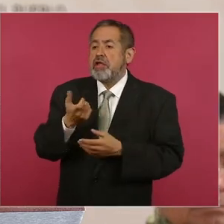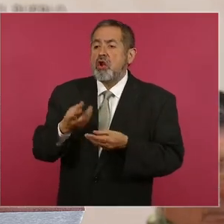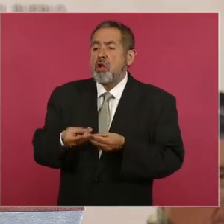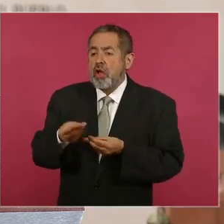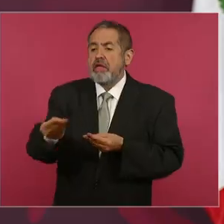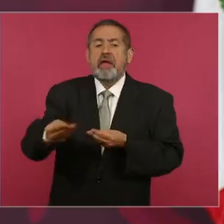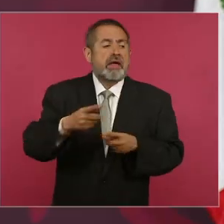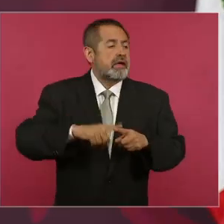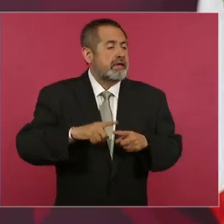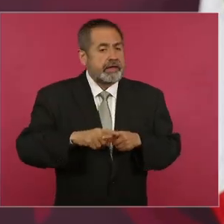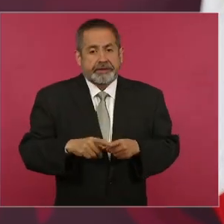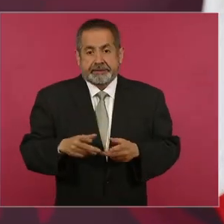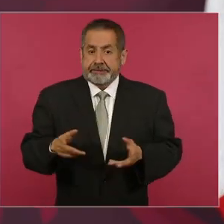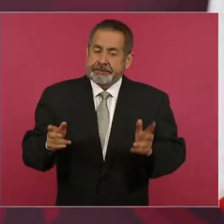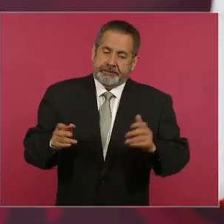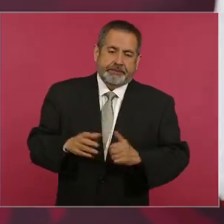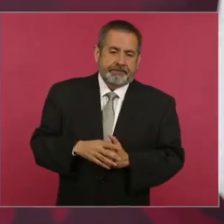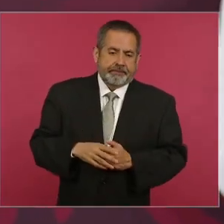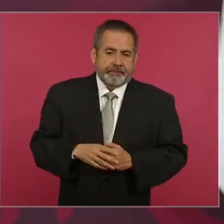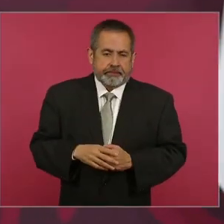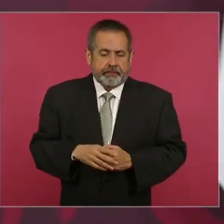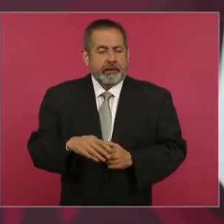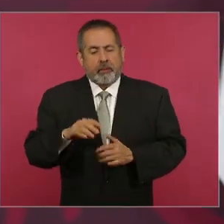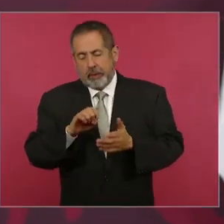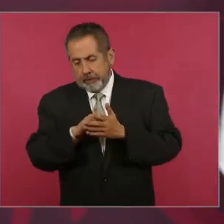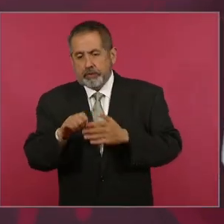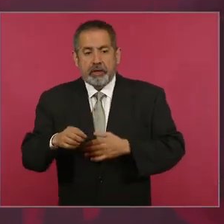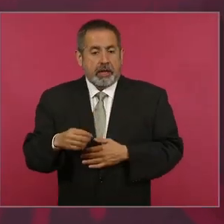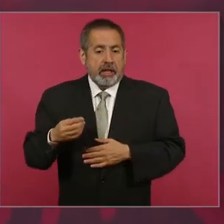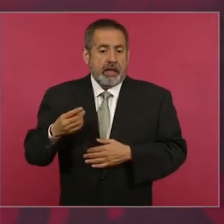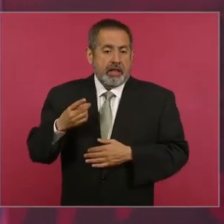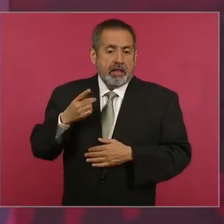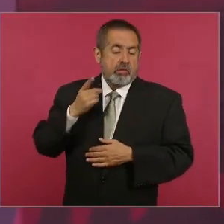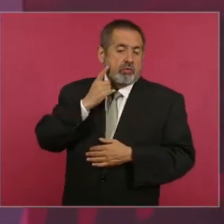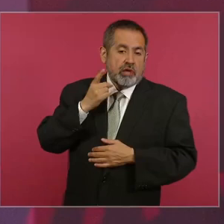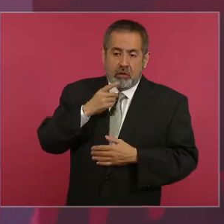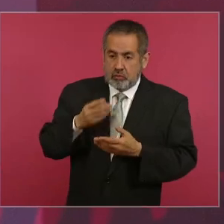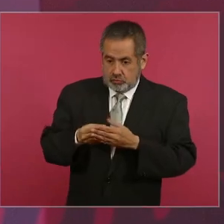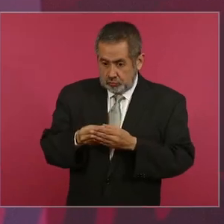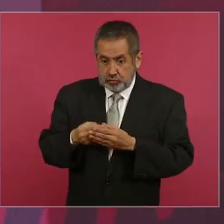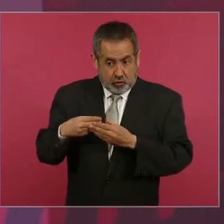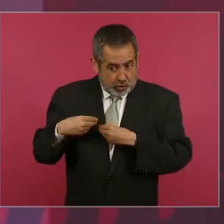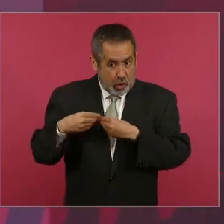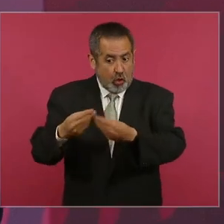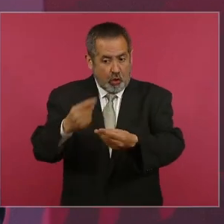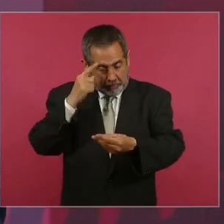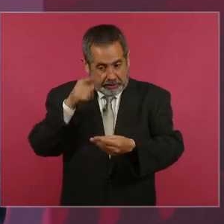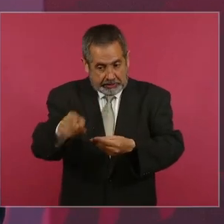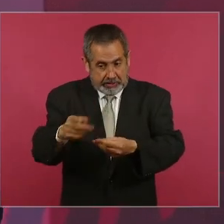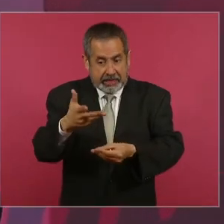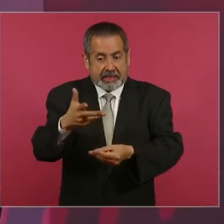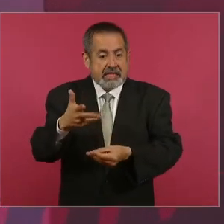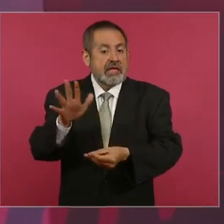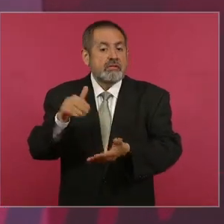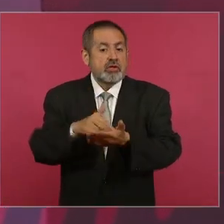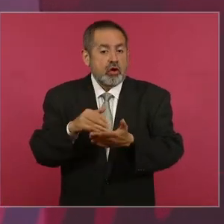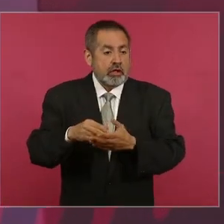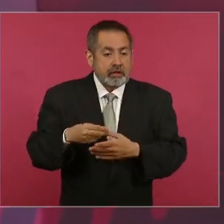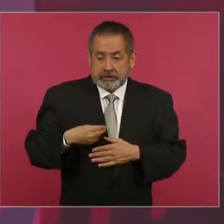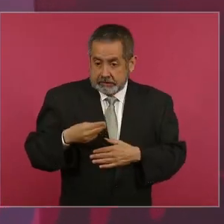¿Qué recibía el diputado? Pues un moche. Si